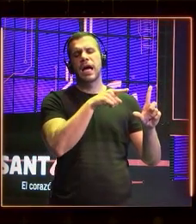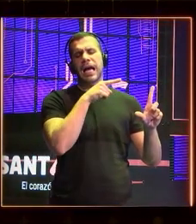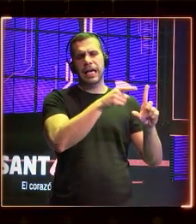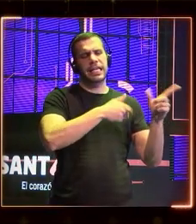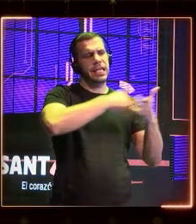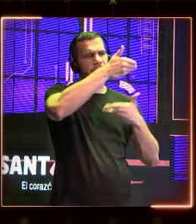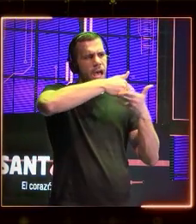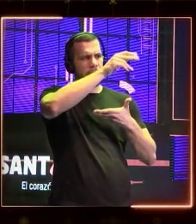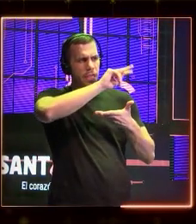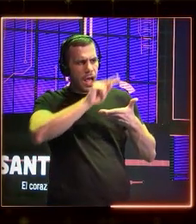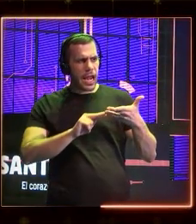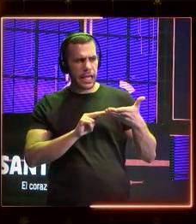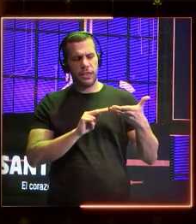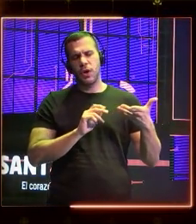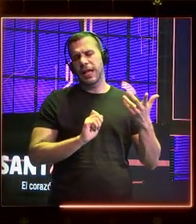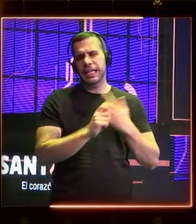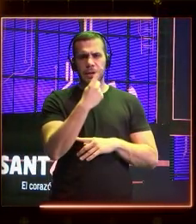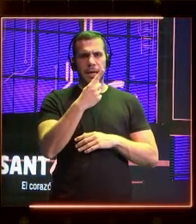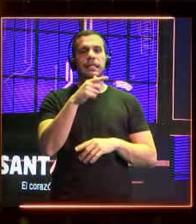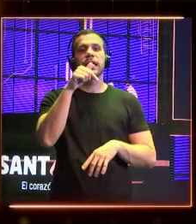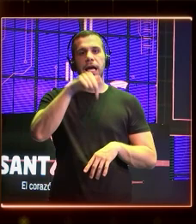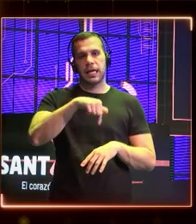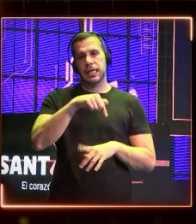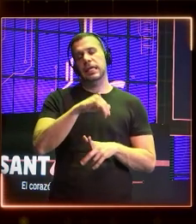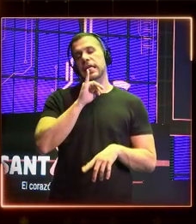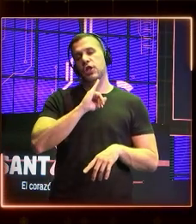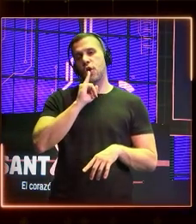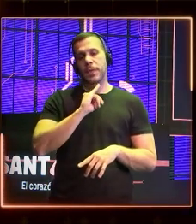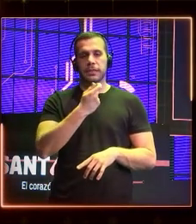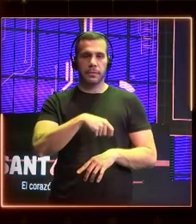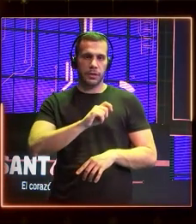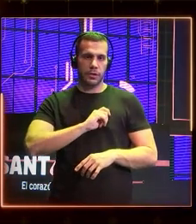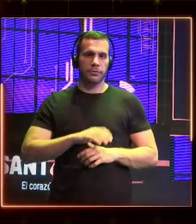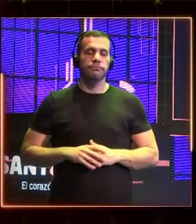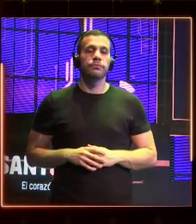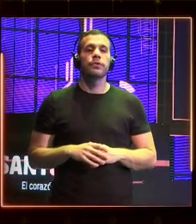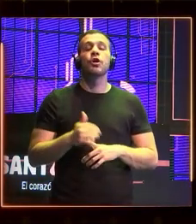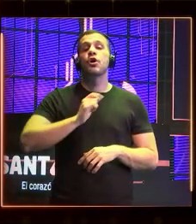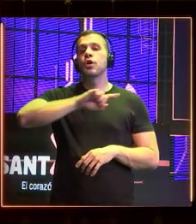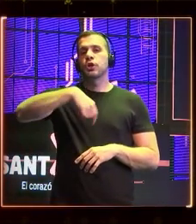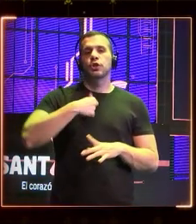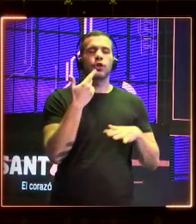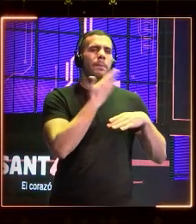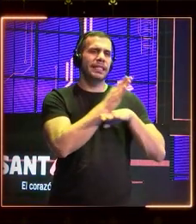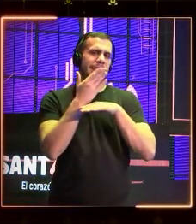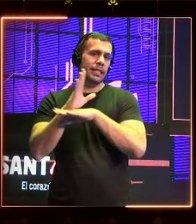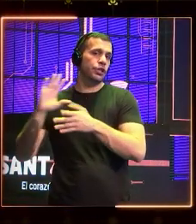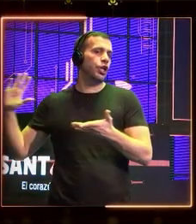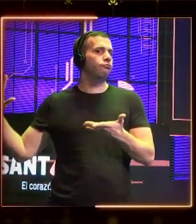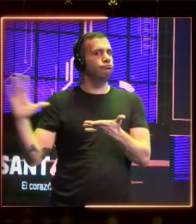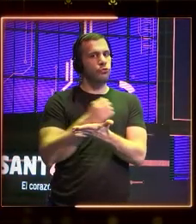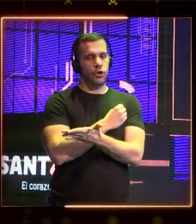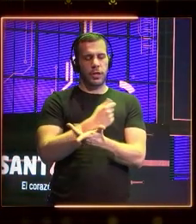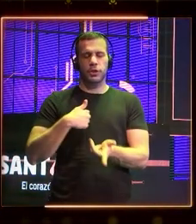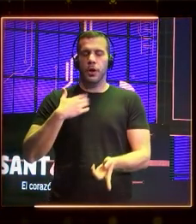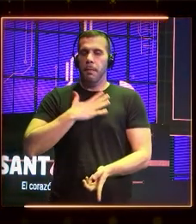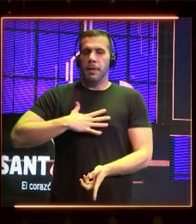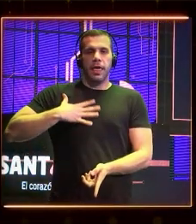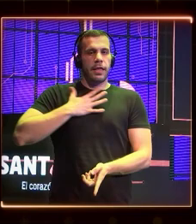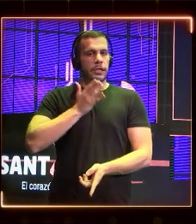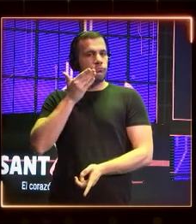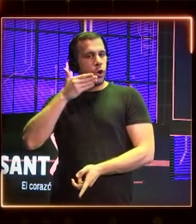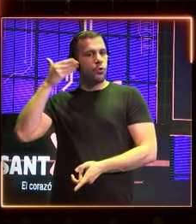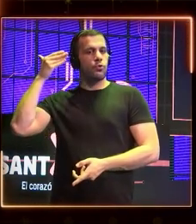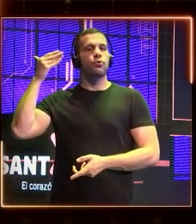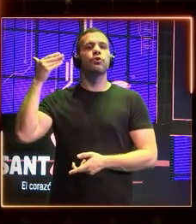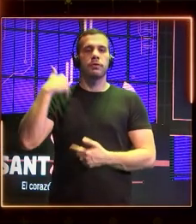leído del mundo en castellano sobre Apple hemos estado en todas las mayores presentaciones y yo tengo el placer el orgullo y